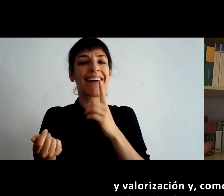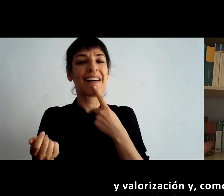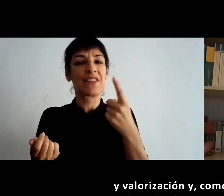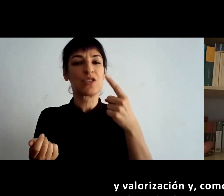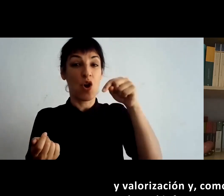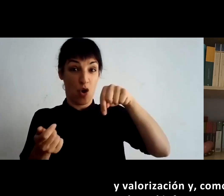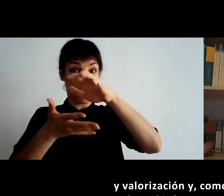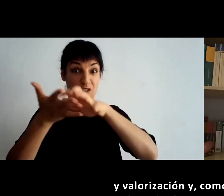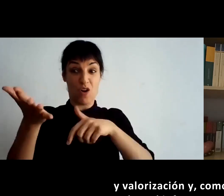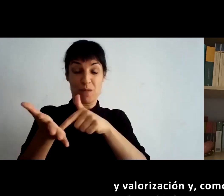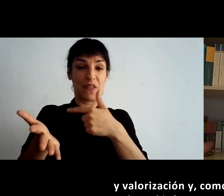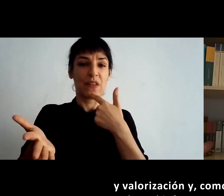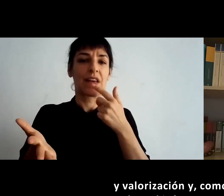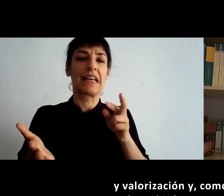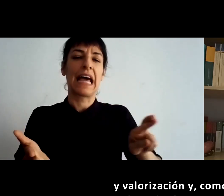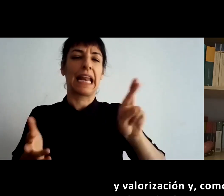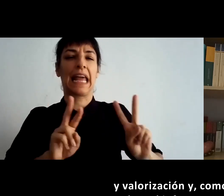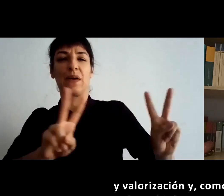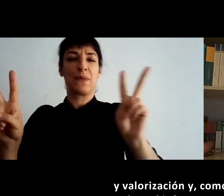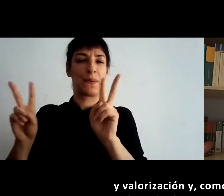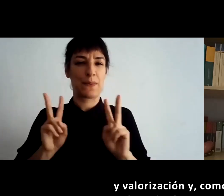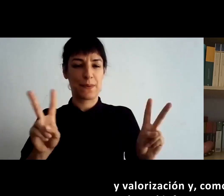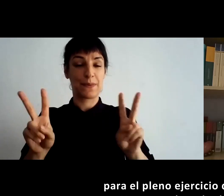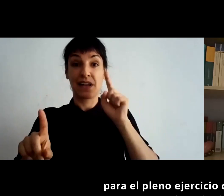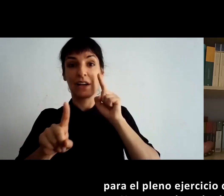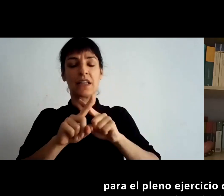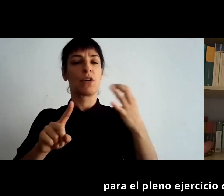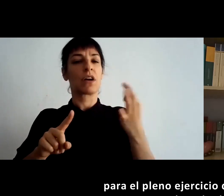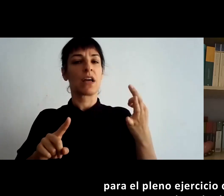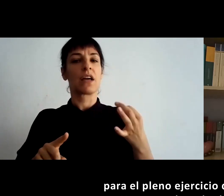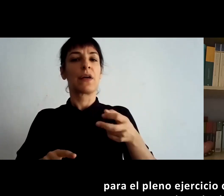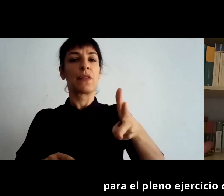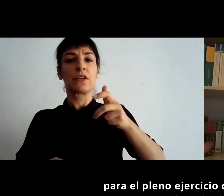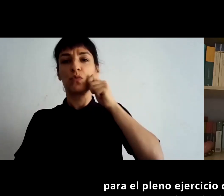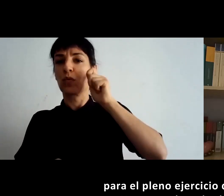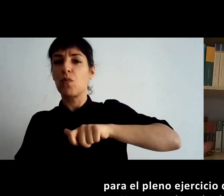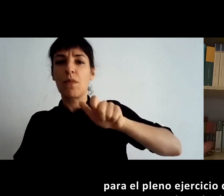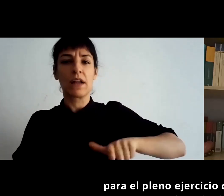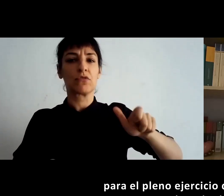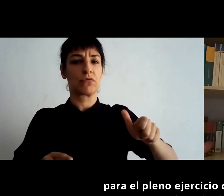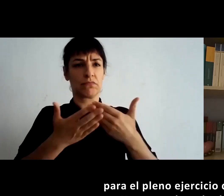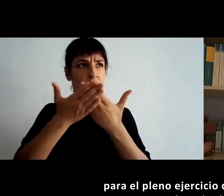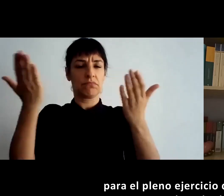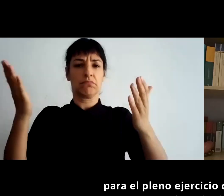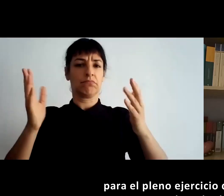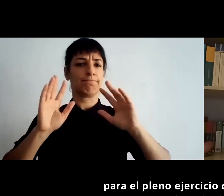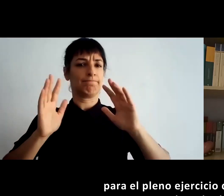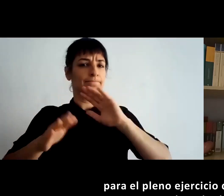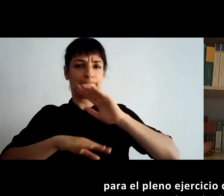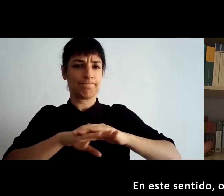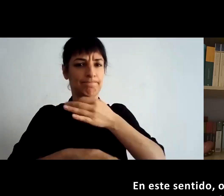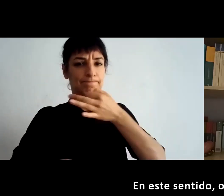el informe, revitalización para el pleno ejercicio de los derechos humanos de todas las personas. En